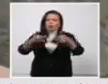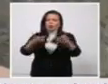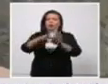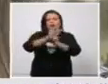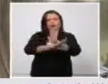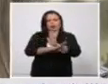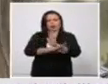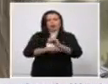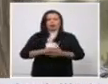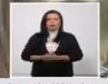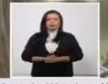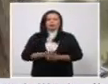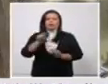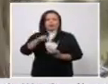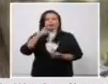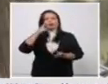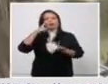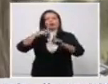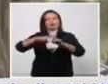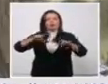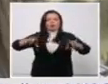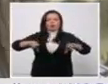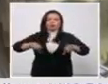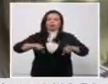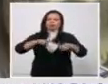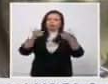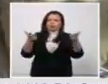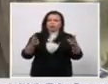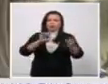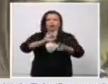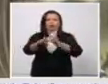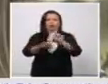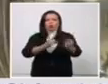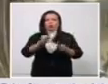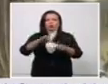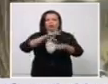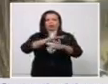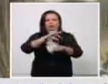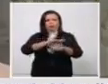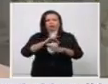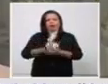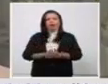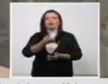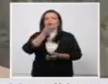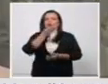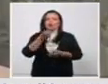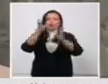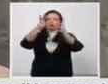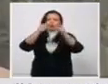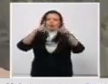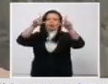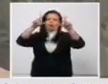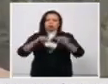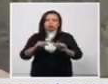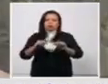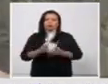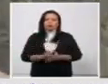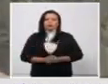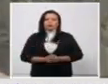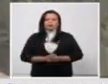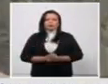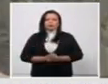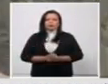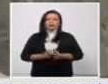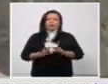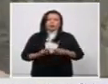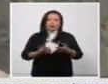conllevar, es decir, a permanecer en este sentido, con la tasa de incidencia en números que realmente registran